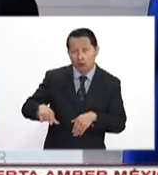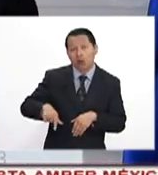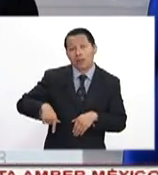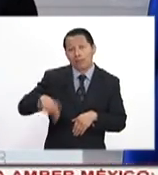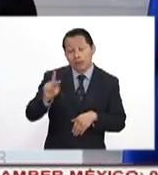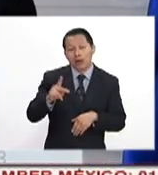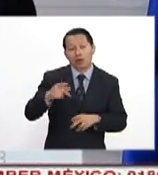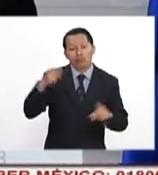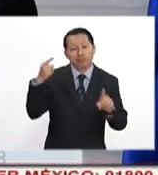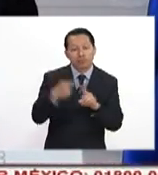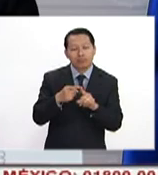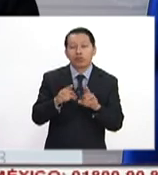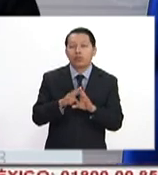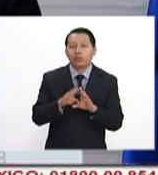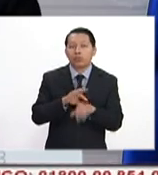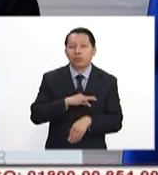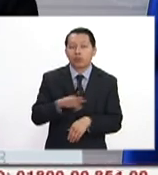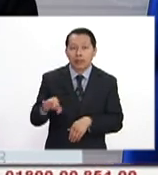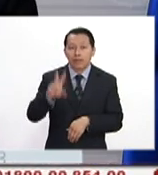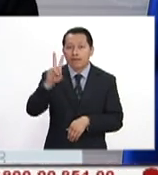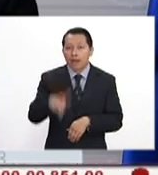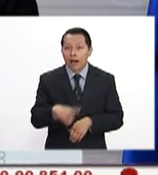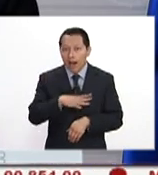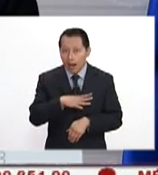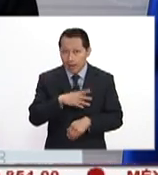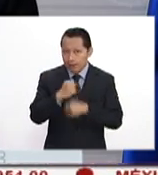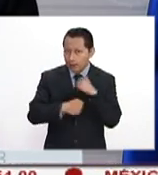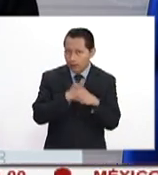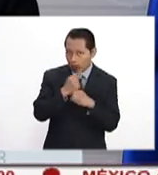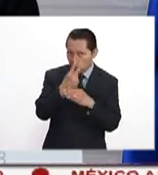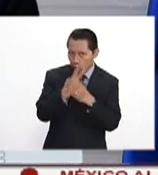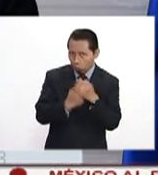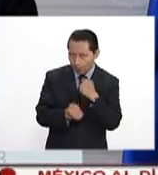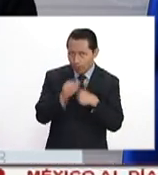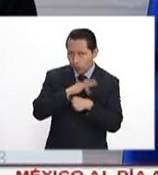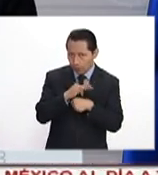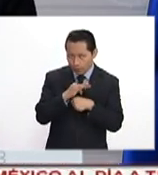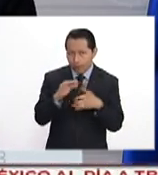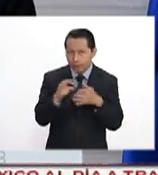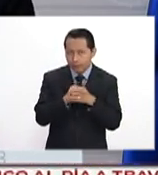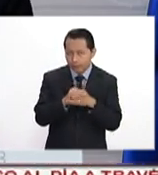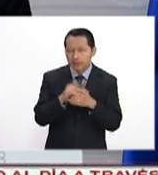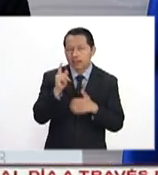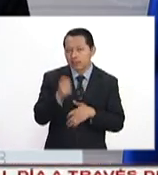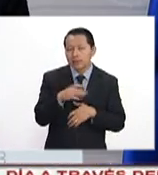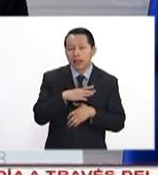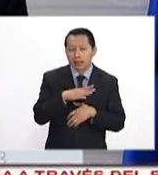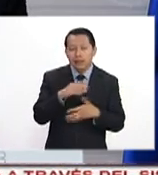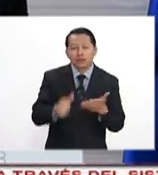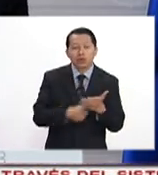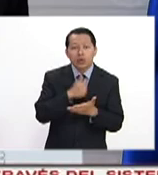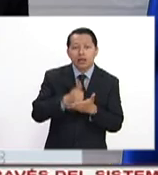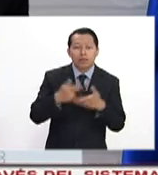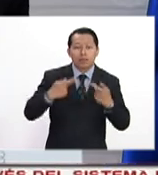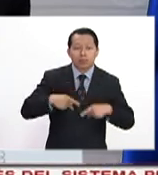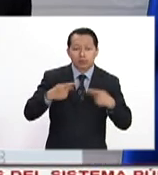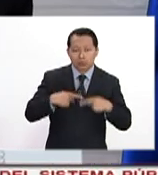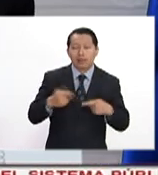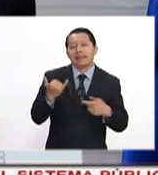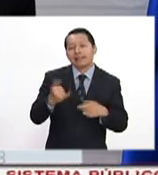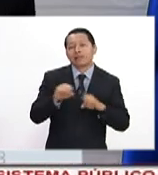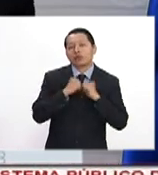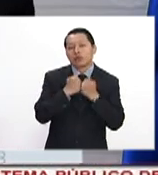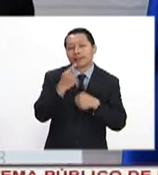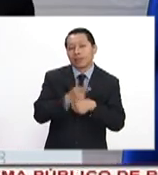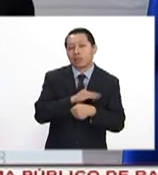pero de lo que se trata es que sea en realidad un año dual donde los protagonistas sean los ciudadanos y sea la sociedad,